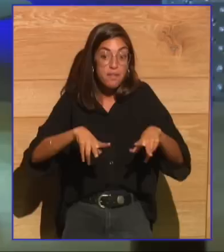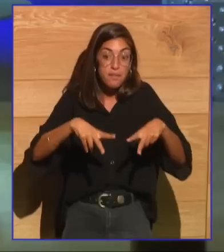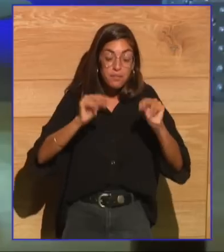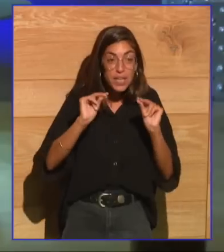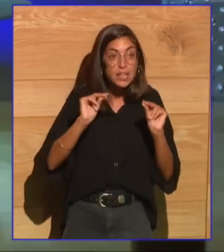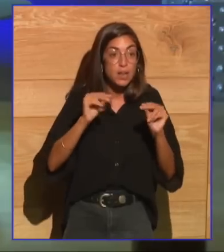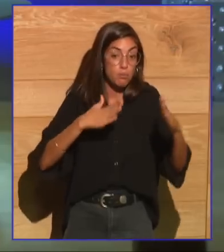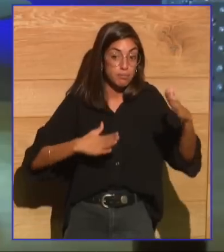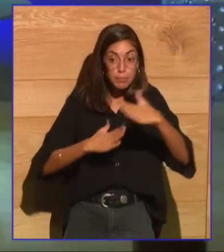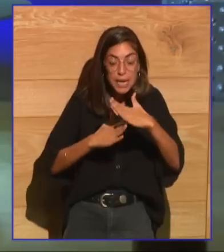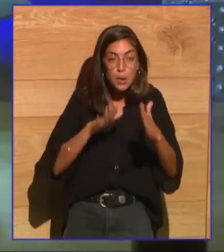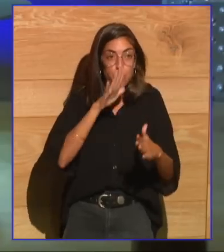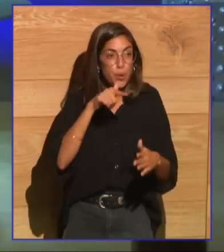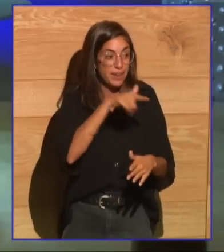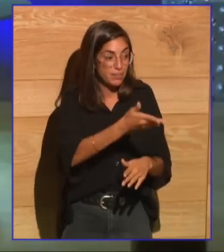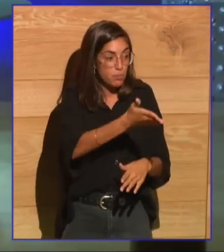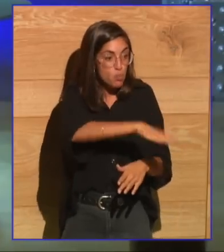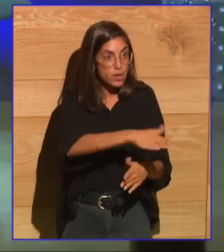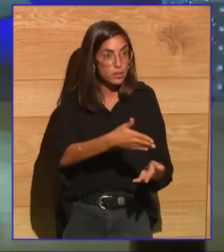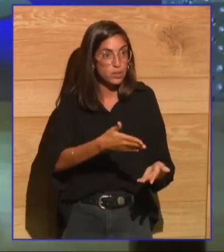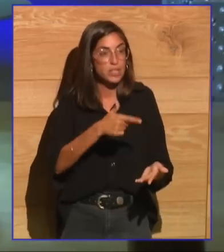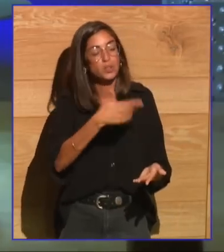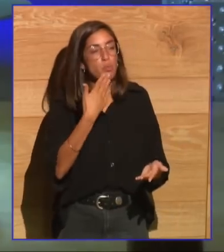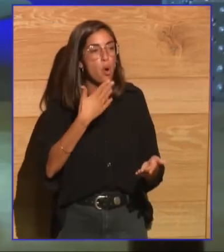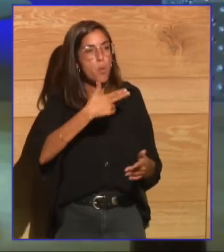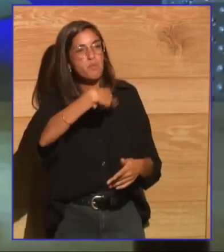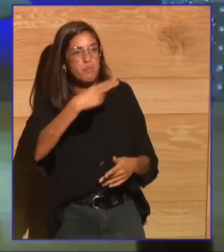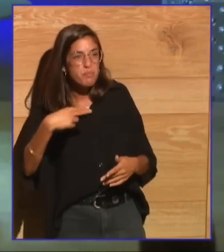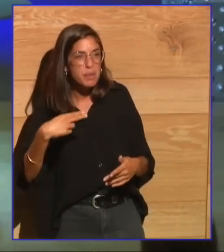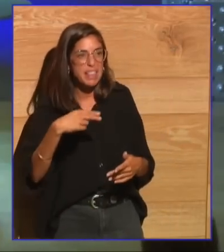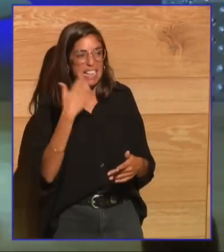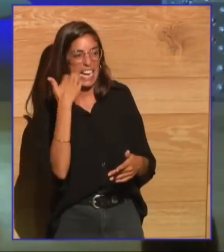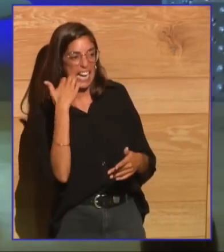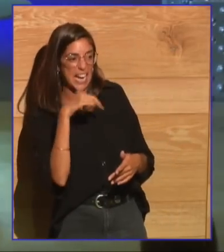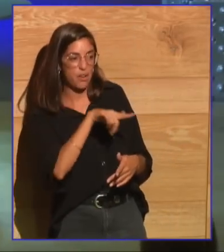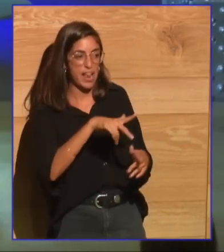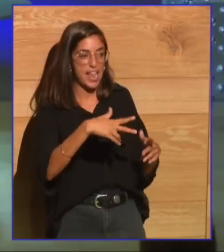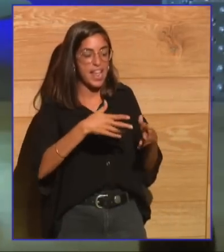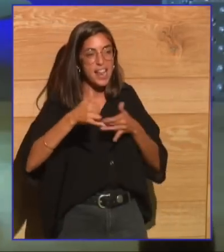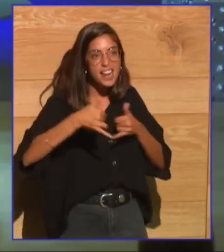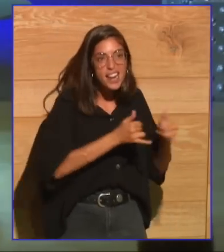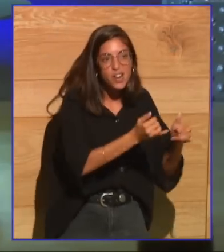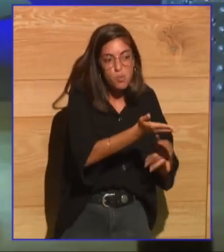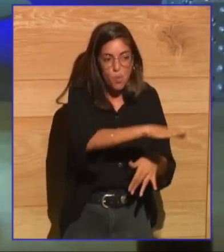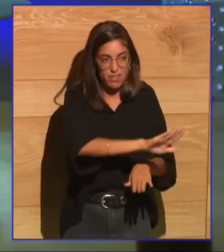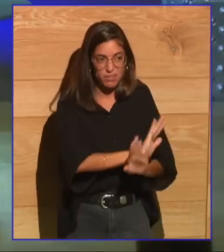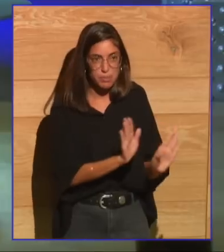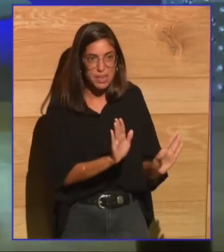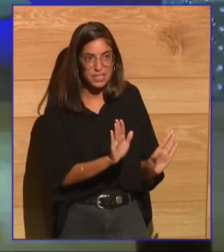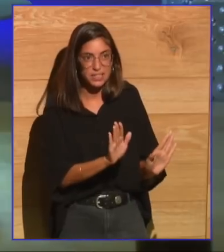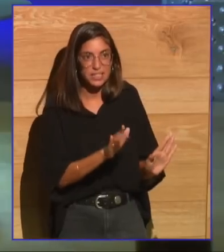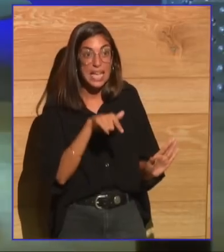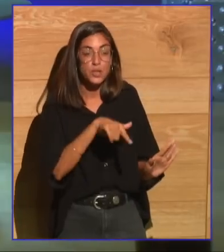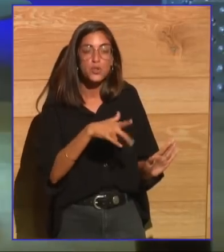perdóname que que es un lenguado seco ahí en el río más impactantes o de cualquier infantil a cualquier